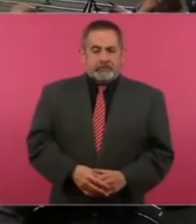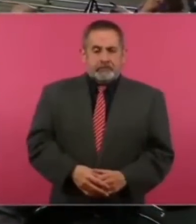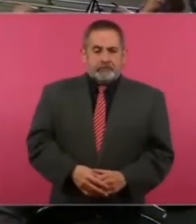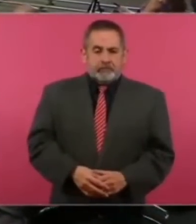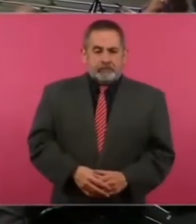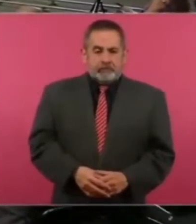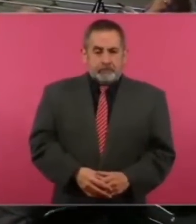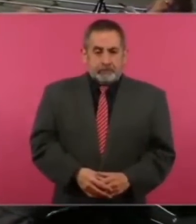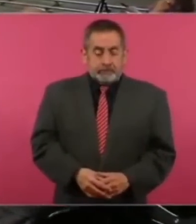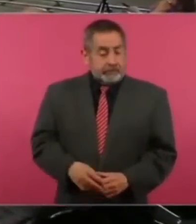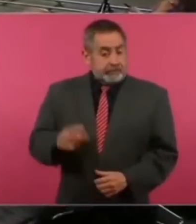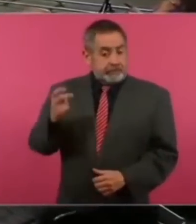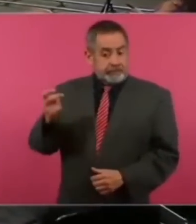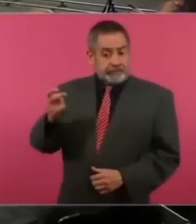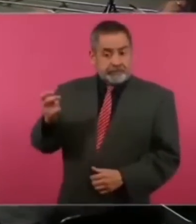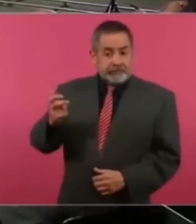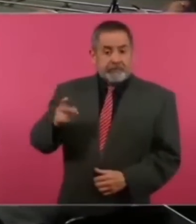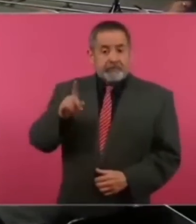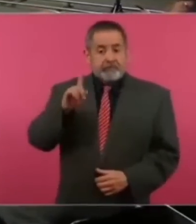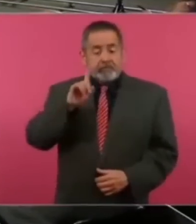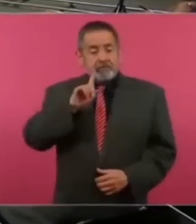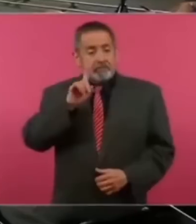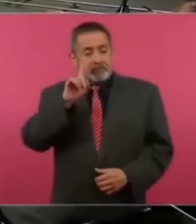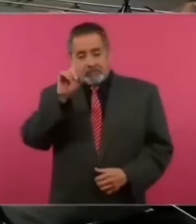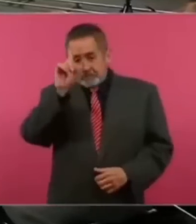Esto es lo que puso una consejera